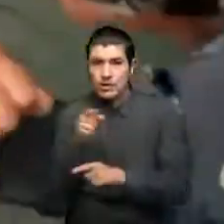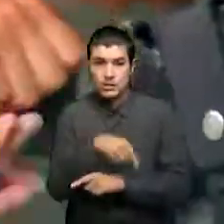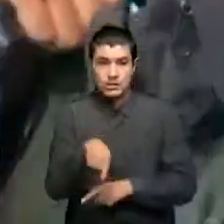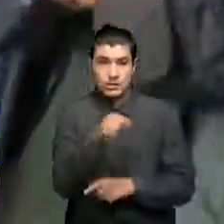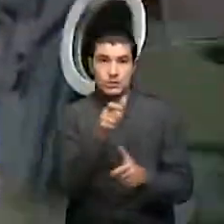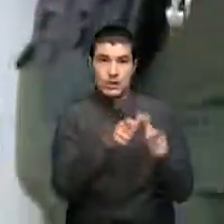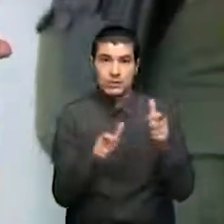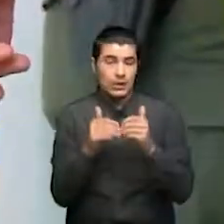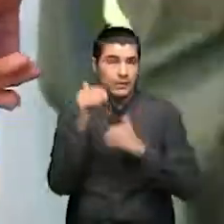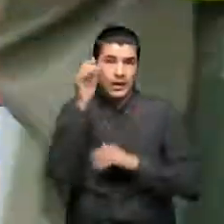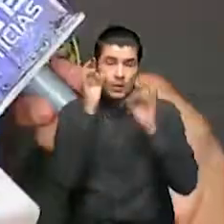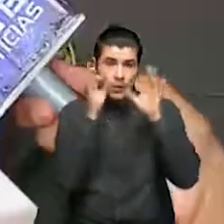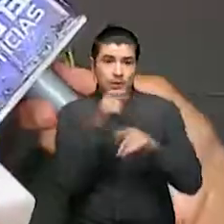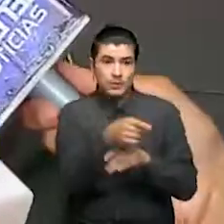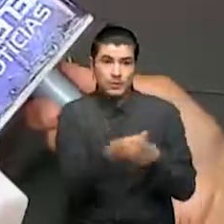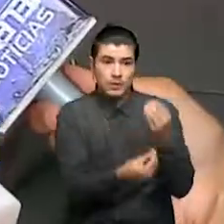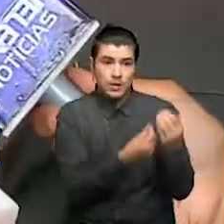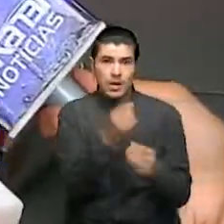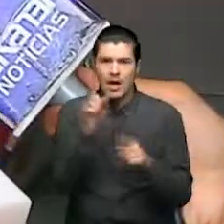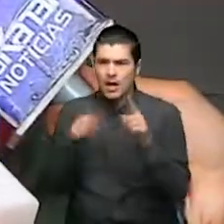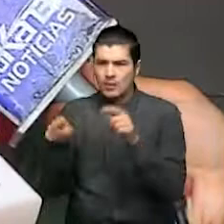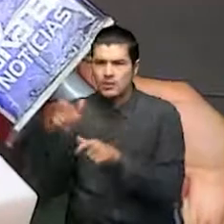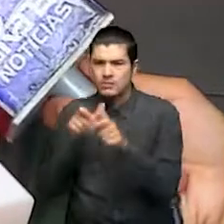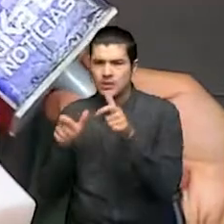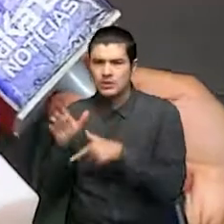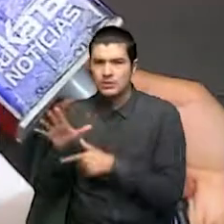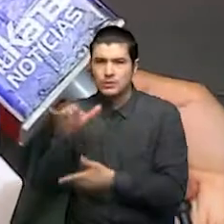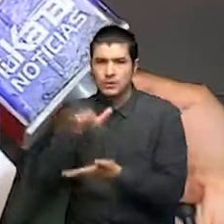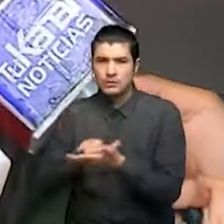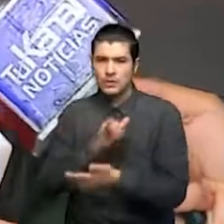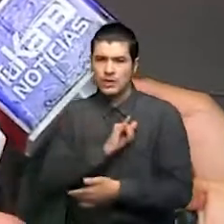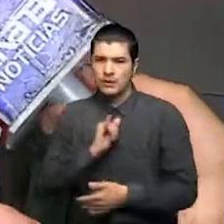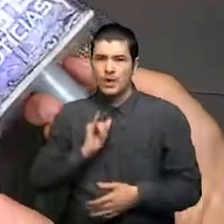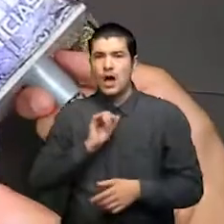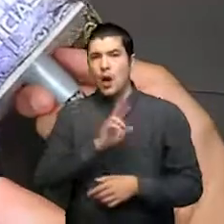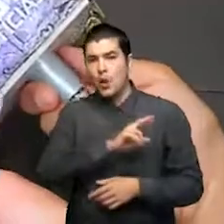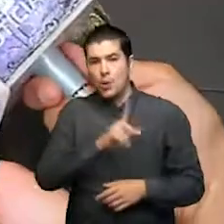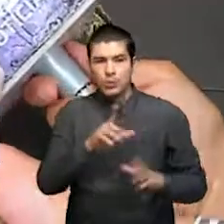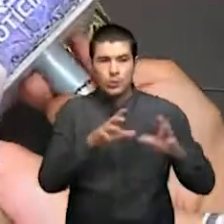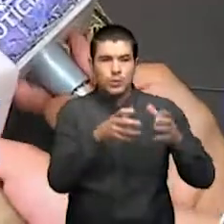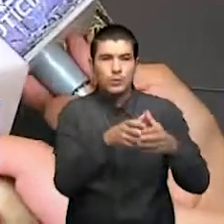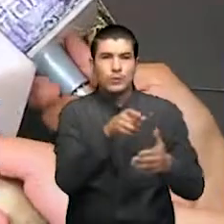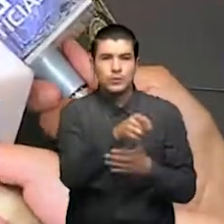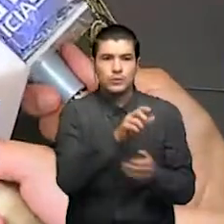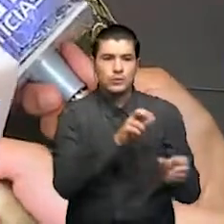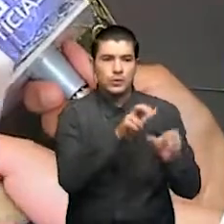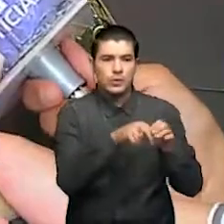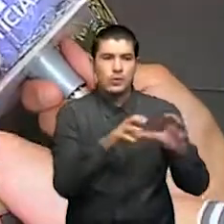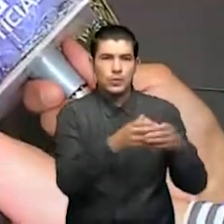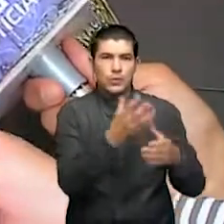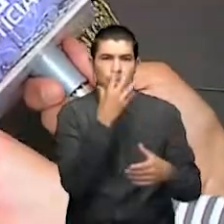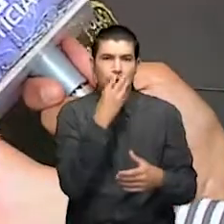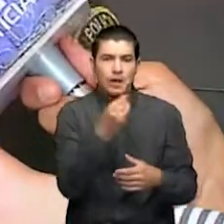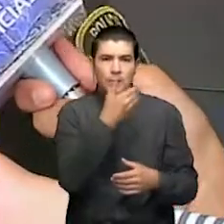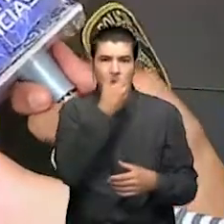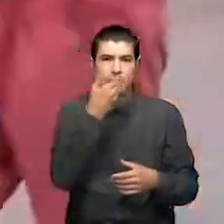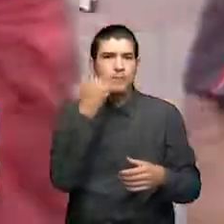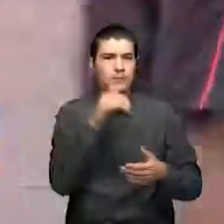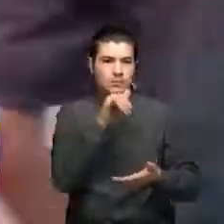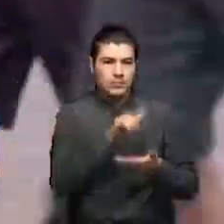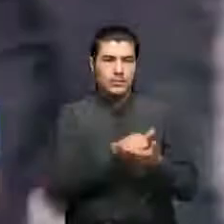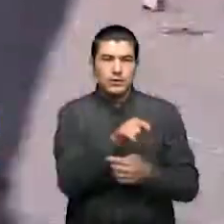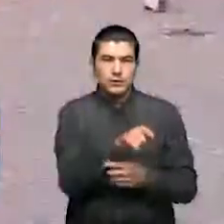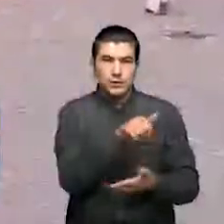graves que cometen algunas de ellas actúan de manera individual otras hacen parte de grupos de delincuencia organizadas